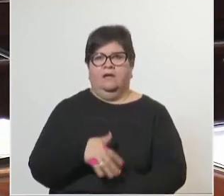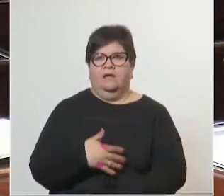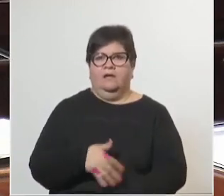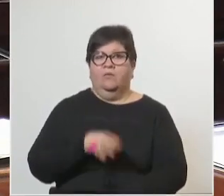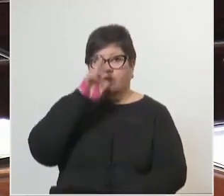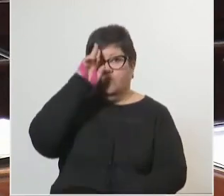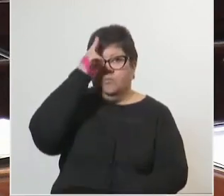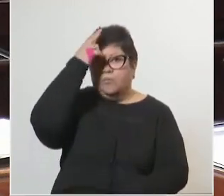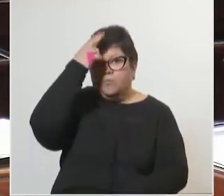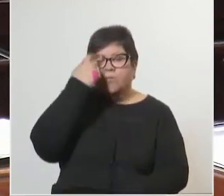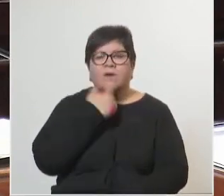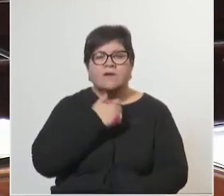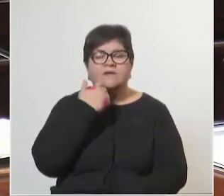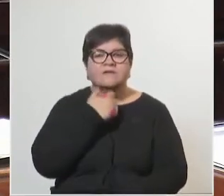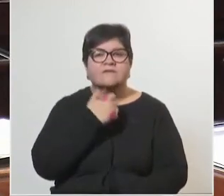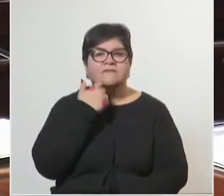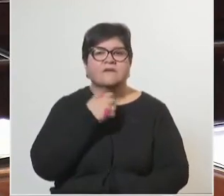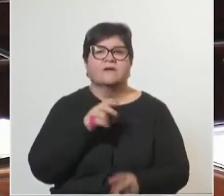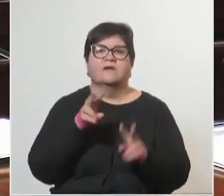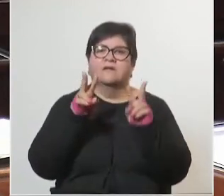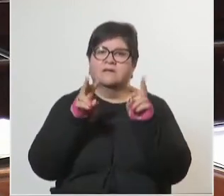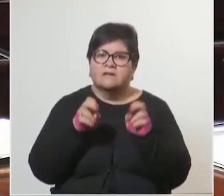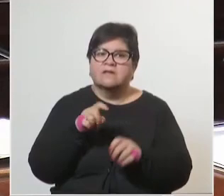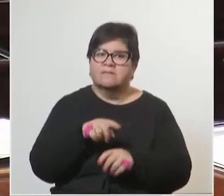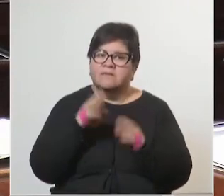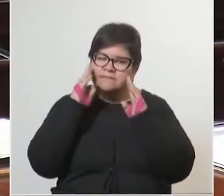una gran deuda en ese sentido.